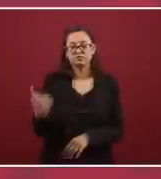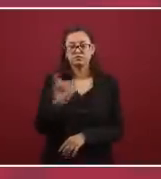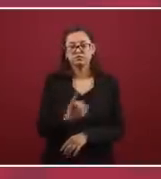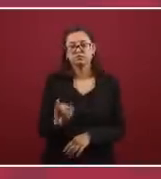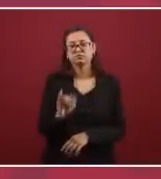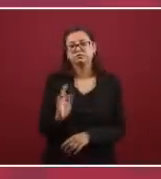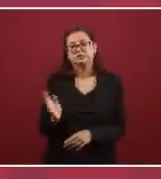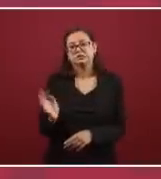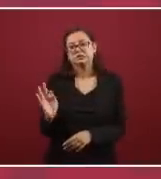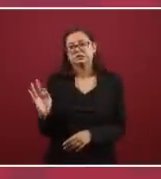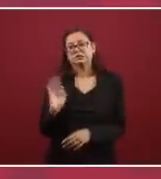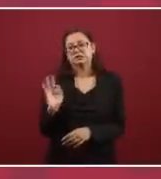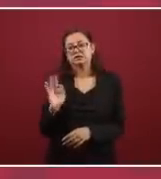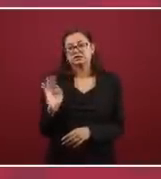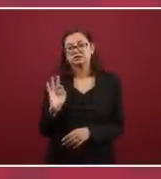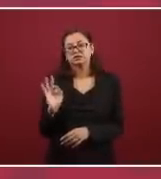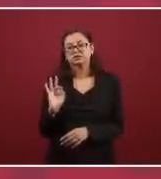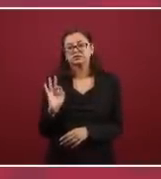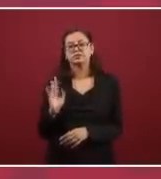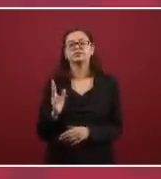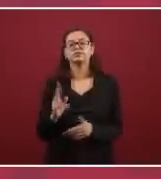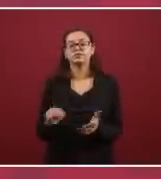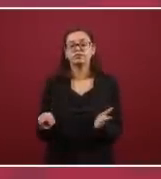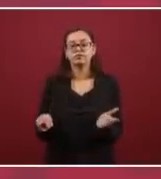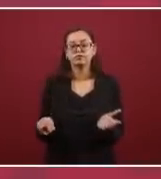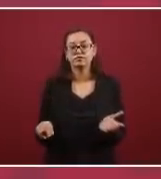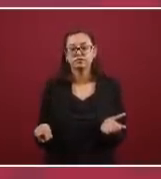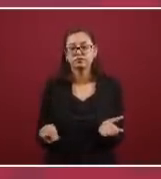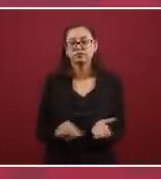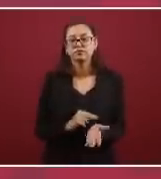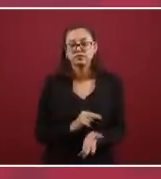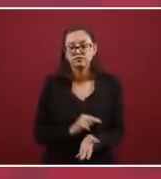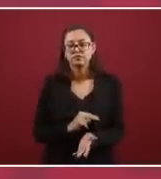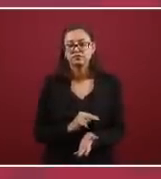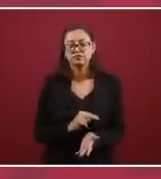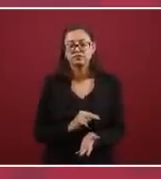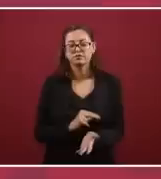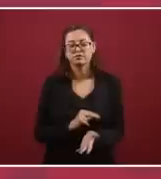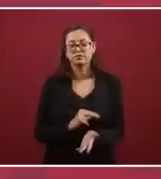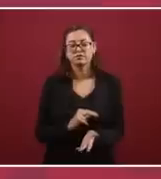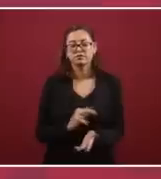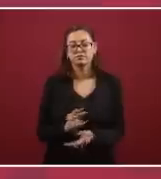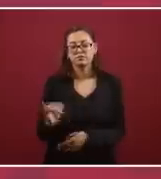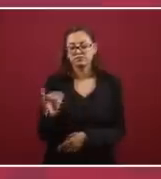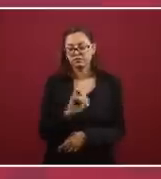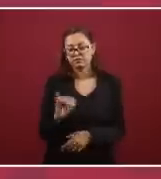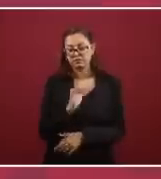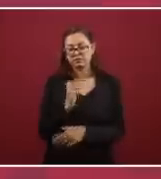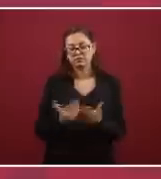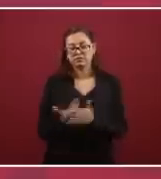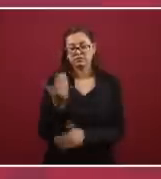a lo mejor lo firmamos, si se logra, el jueves temprano,